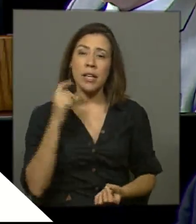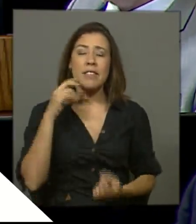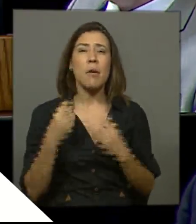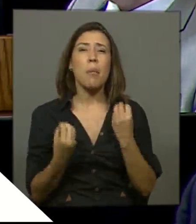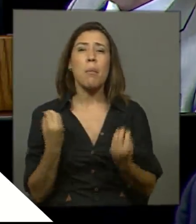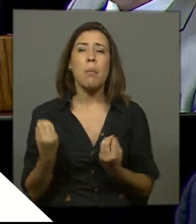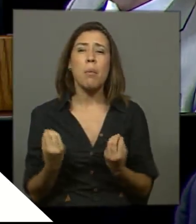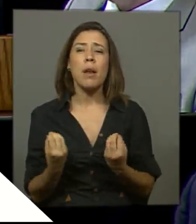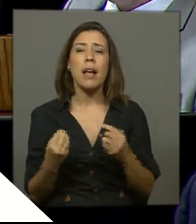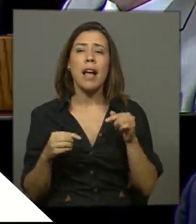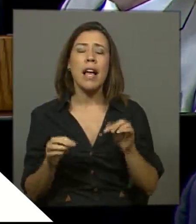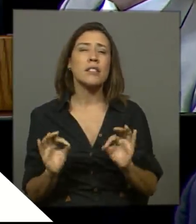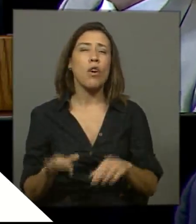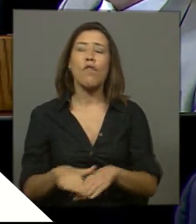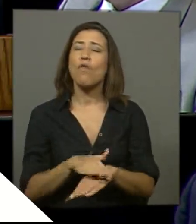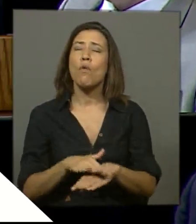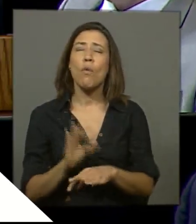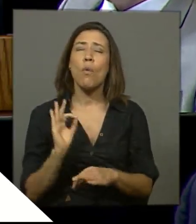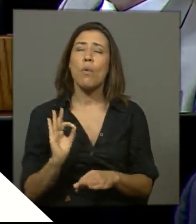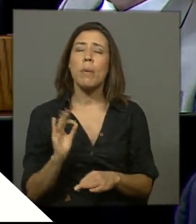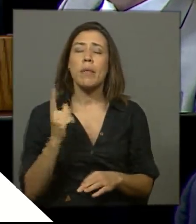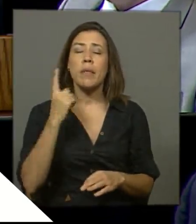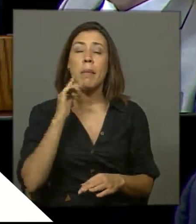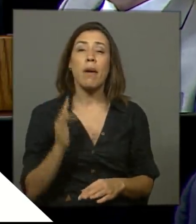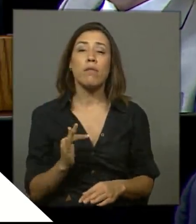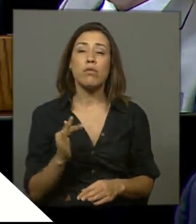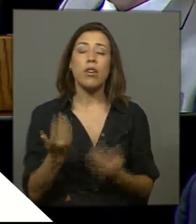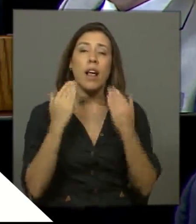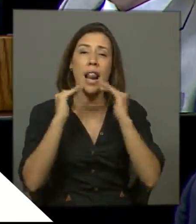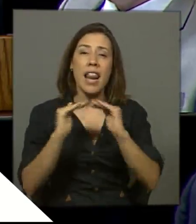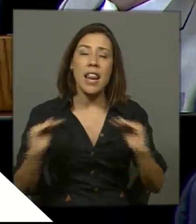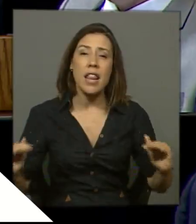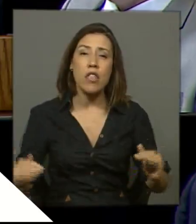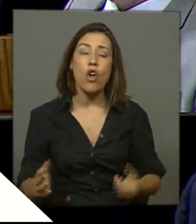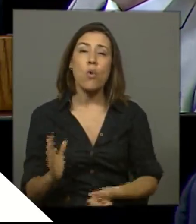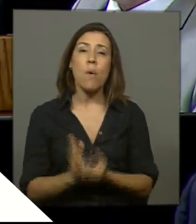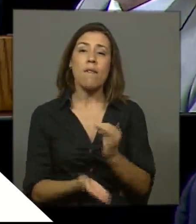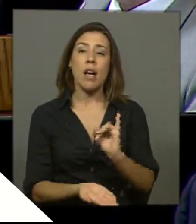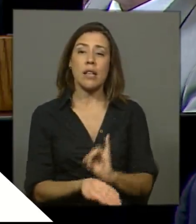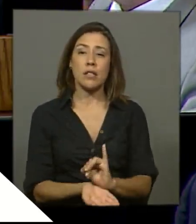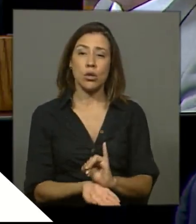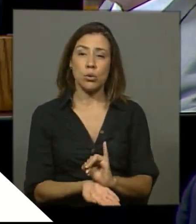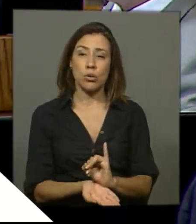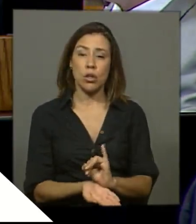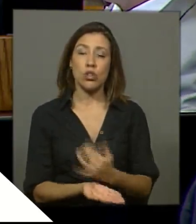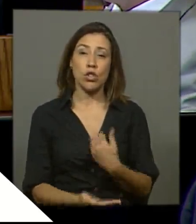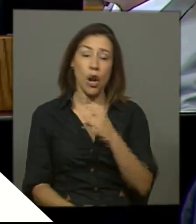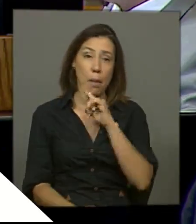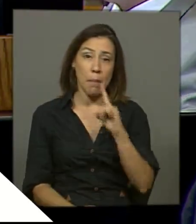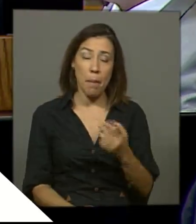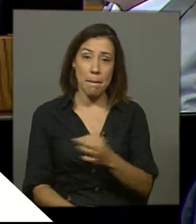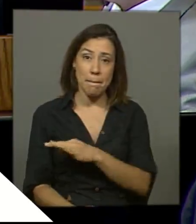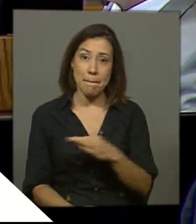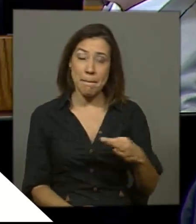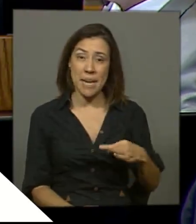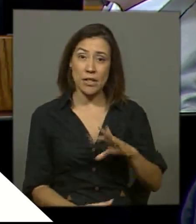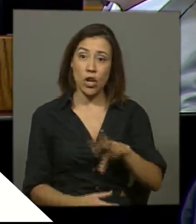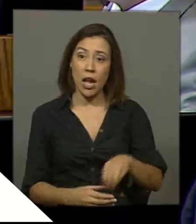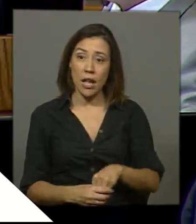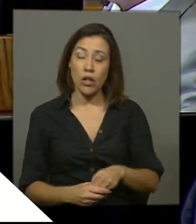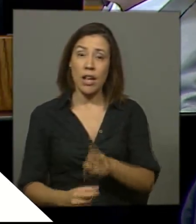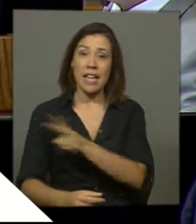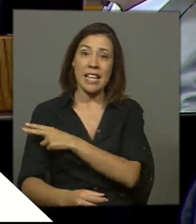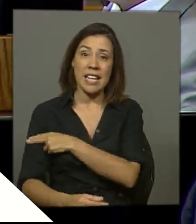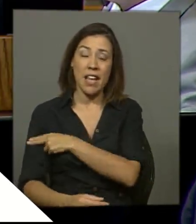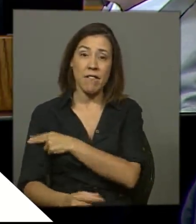qué porque esto es esencial para los que viene para los niños para dar una nueva institucionalidad se lo pregunté como ministro del interior y como